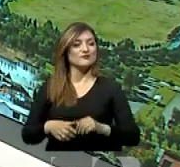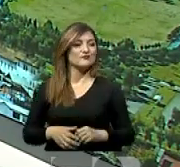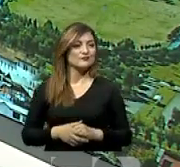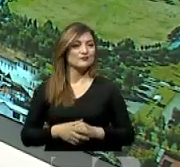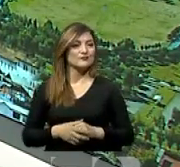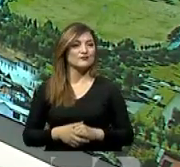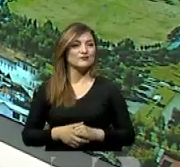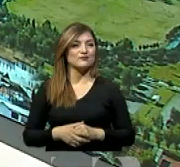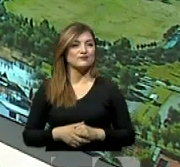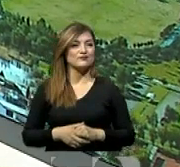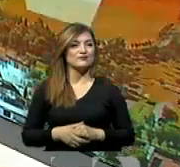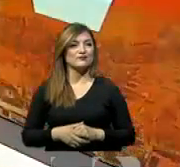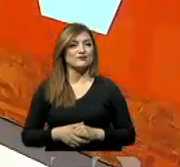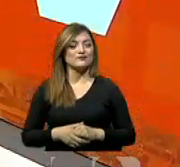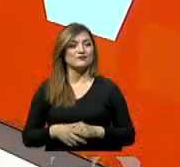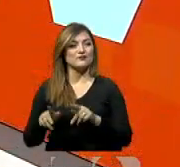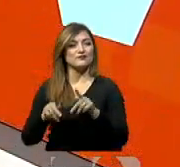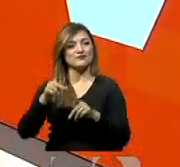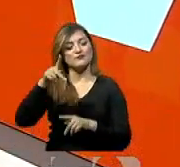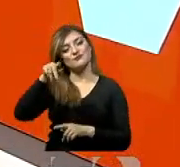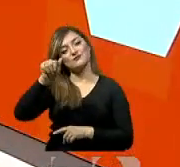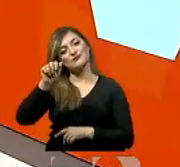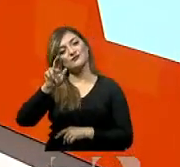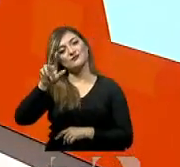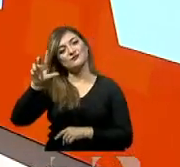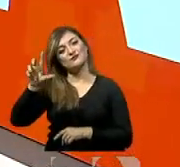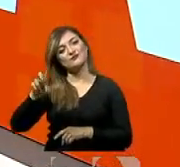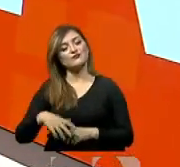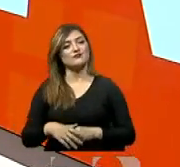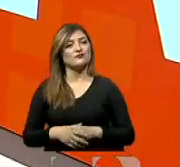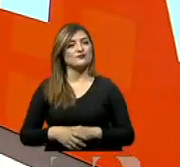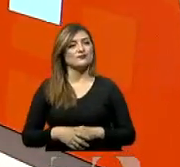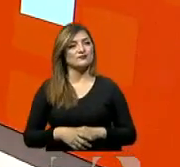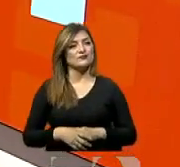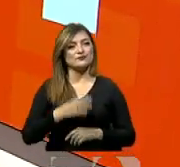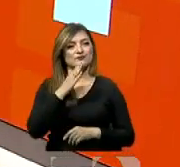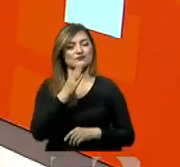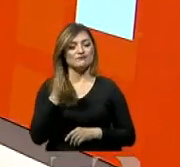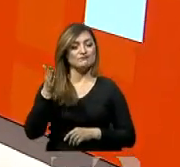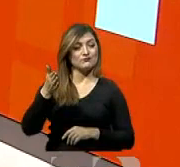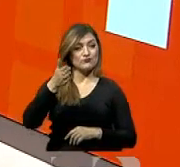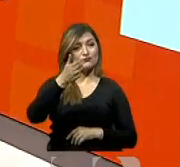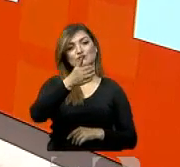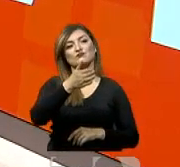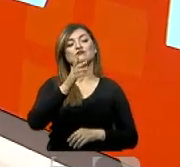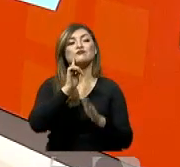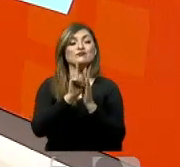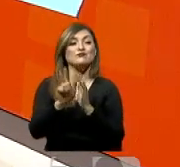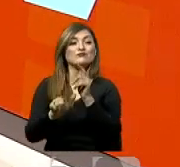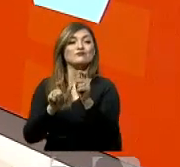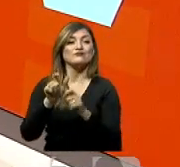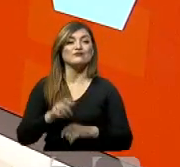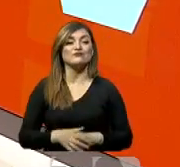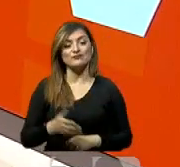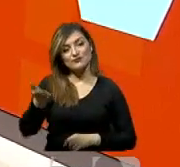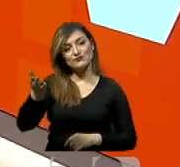Pero quien también está listo es nuestro compañero Paul Coello, él como siempre ya recorre la ciudad para receptar las denuncias de los moradores. Así